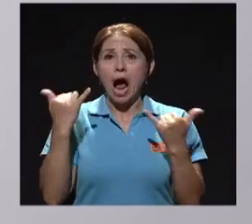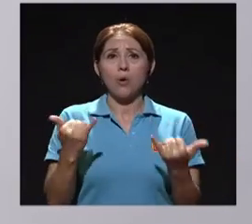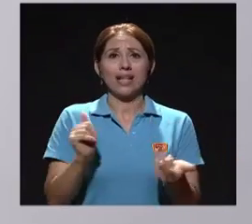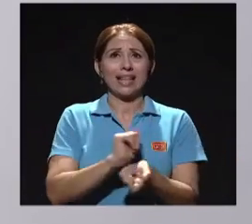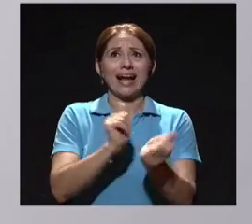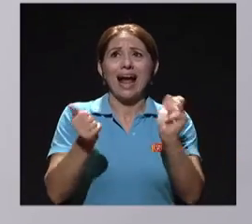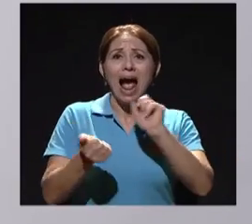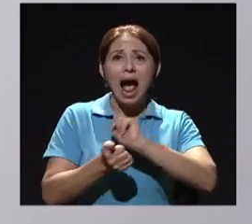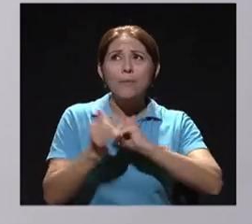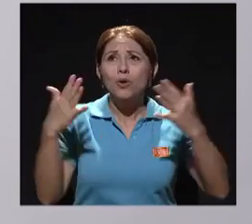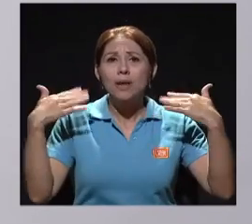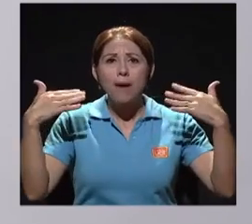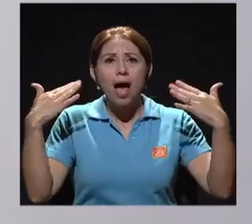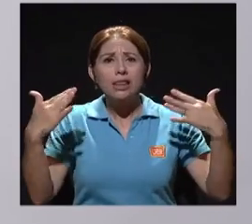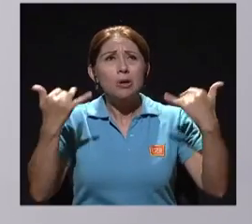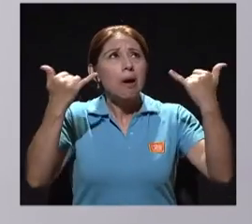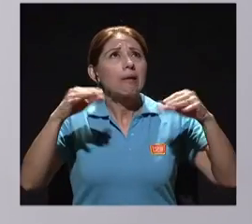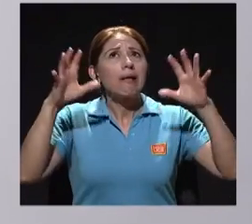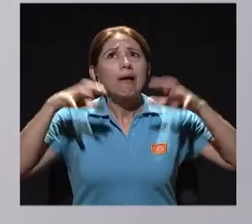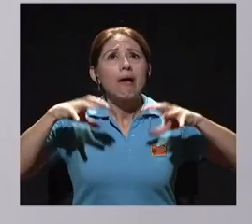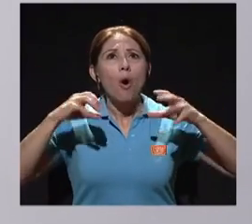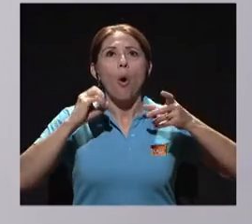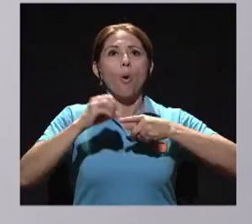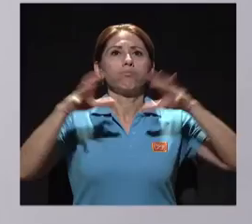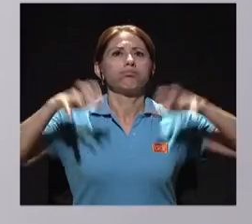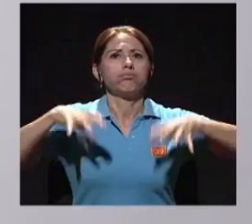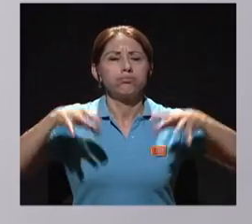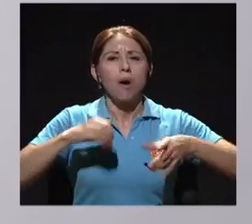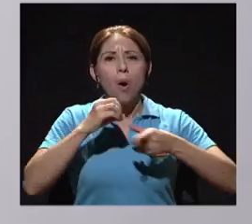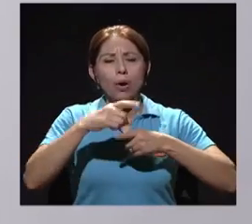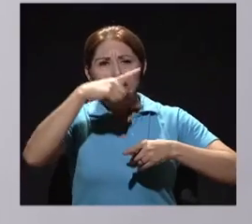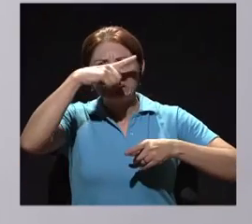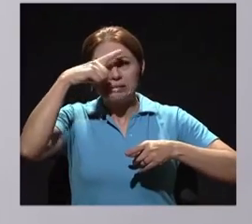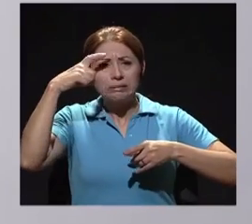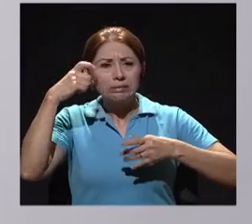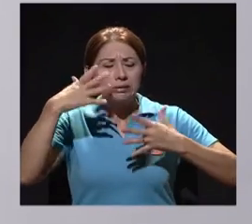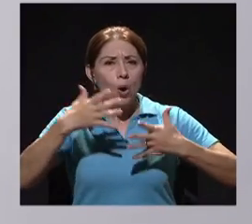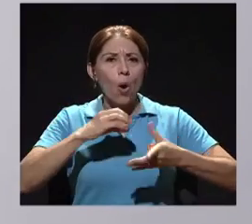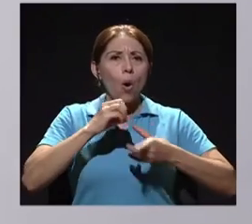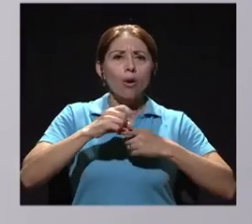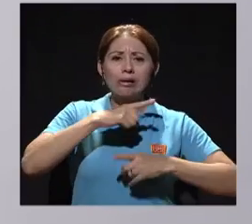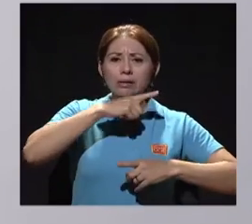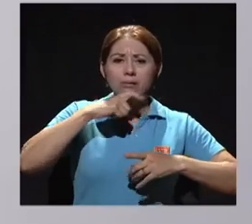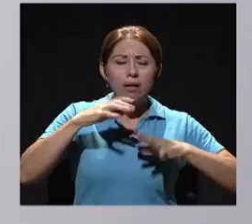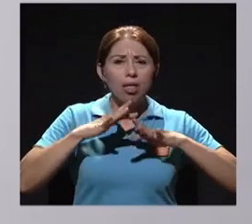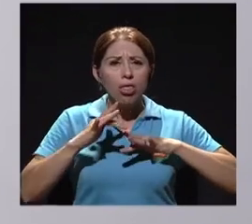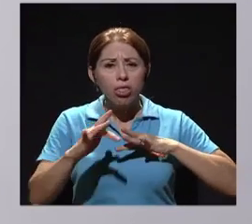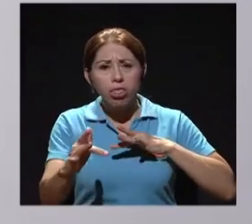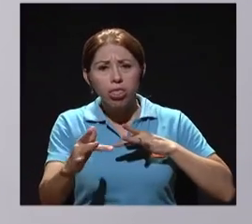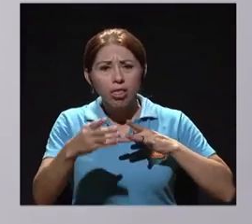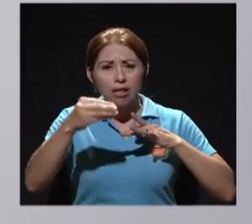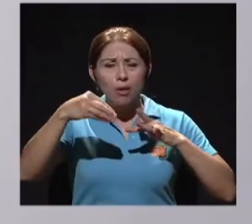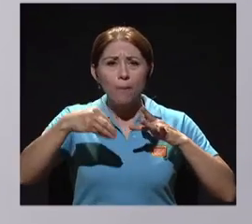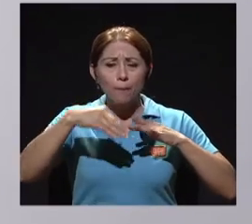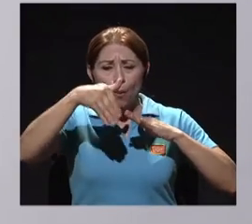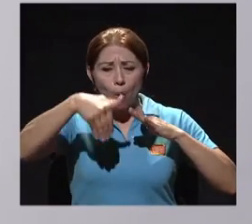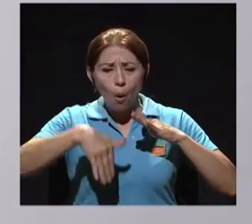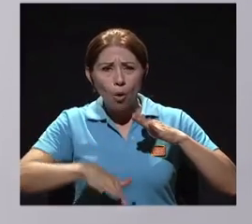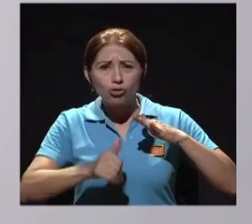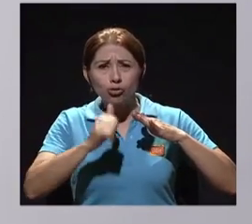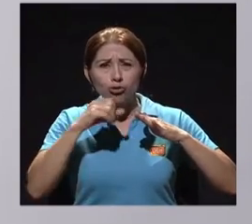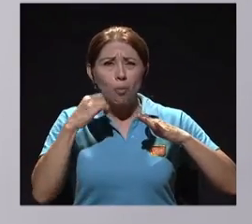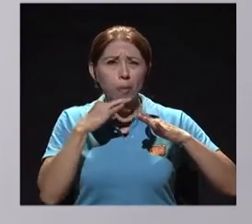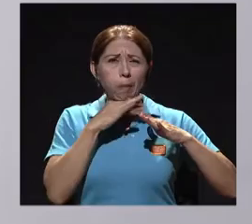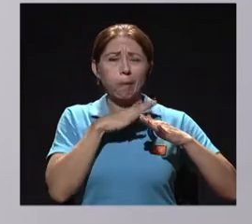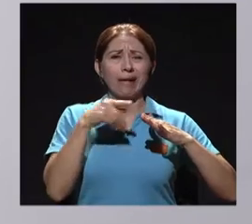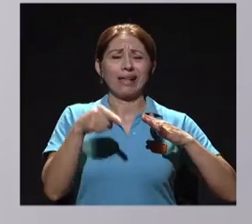cambio climático ya cómo están las sequías y estos trastornos y esta contaminación de pozos por las inundaciones más bien el pequeño agricultor